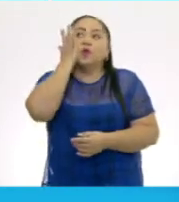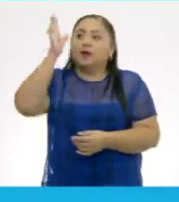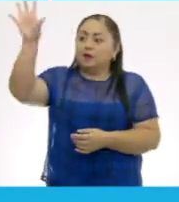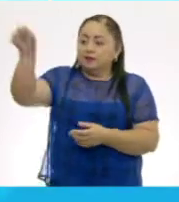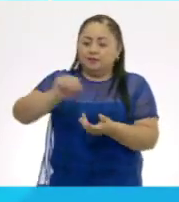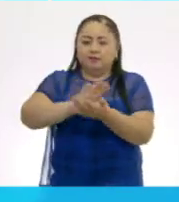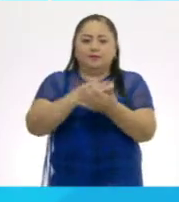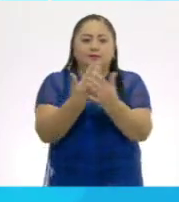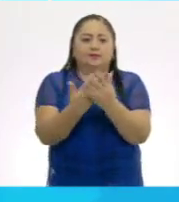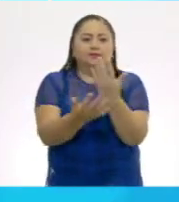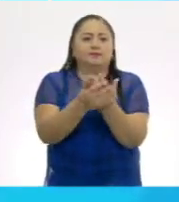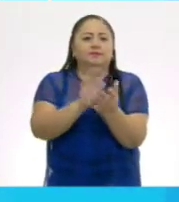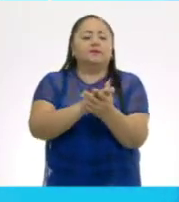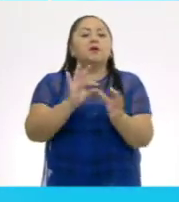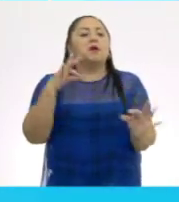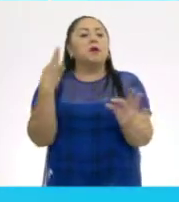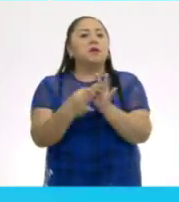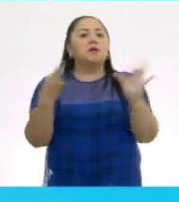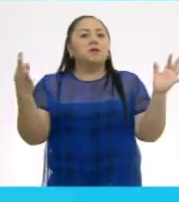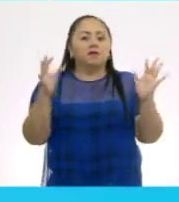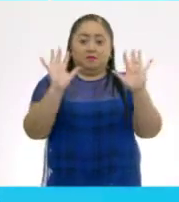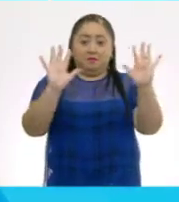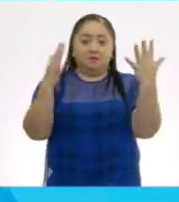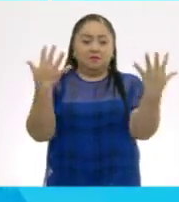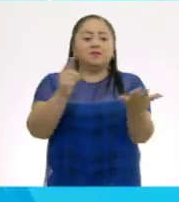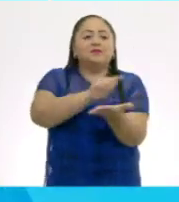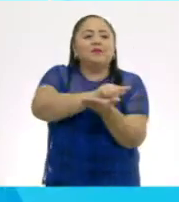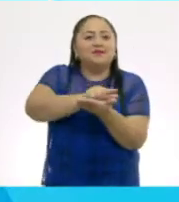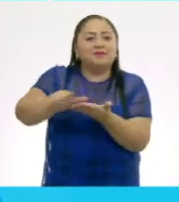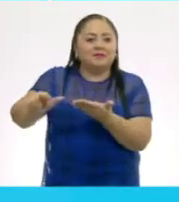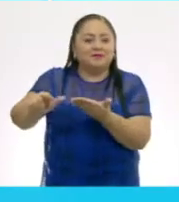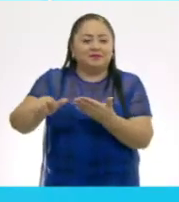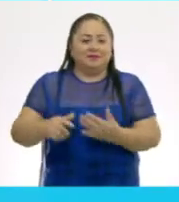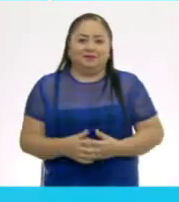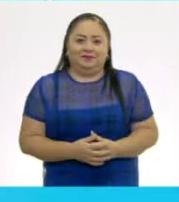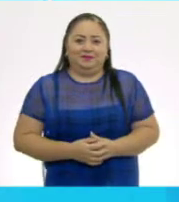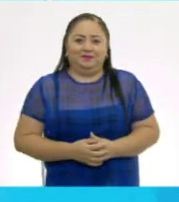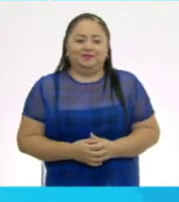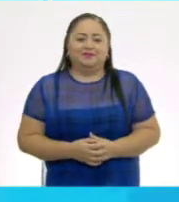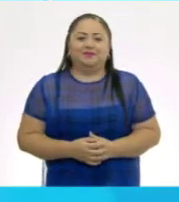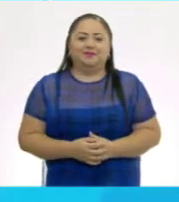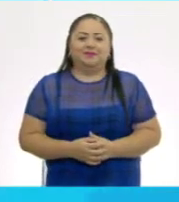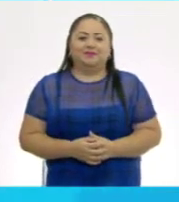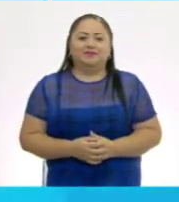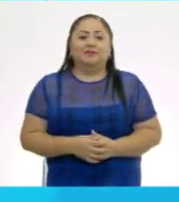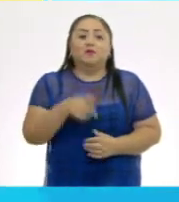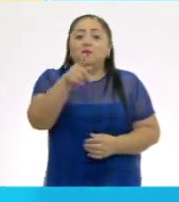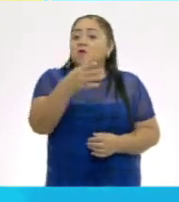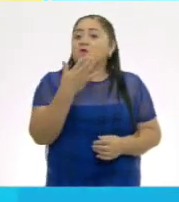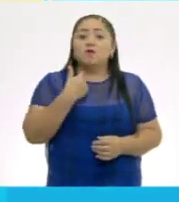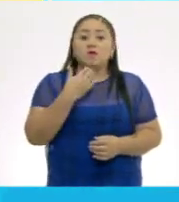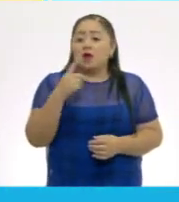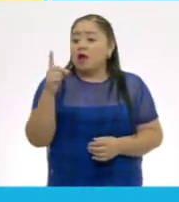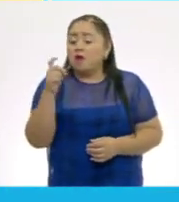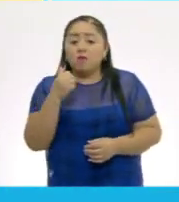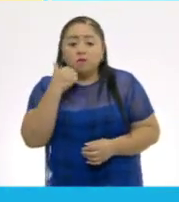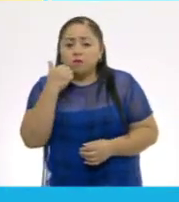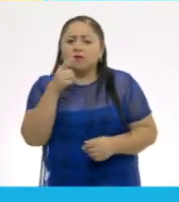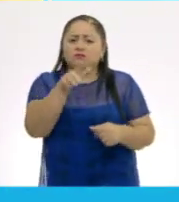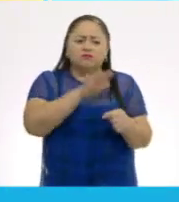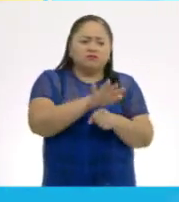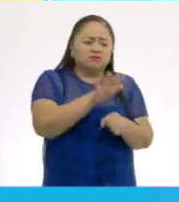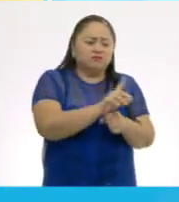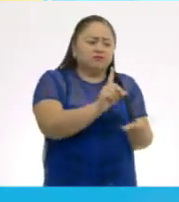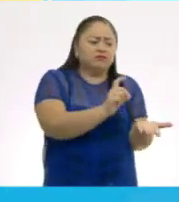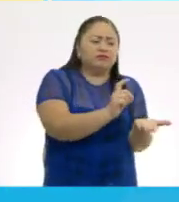Sécalas con una toalla. ¡Y listo! ¡Tus manos están limpias! Si no tienes agua y jabón,